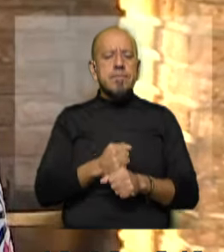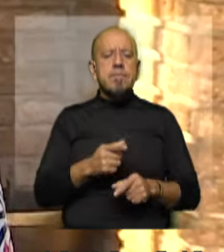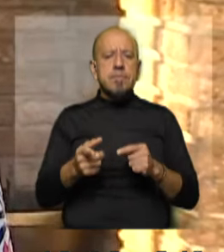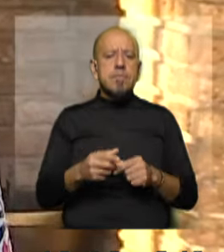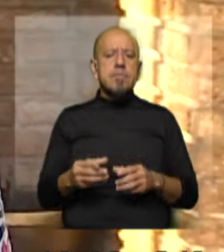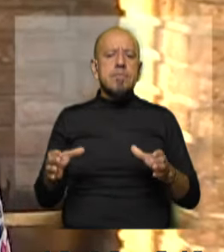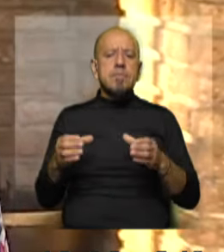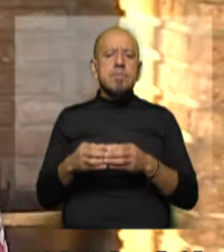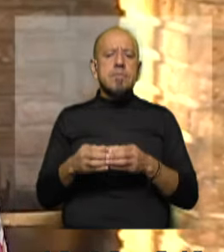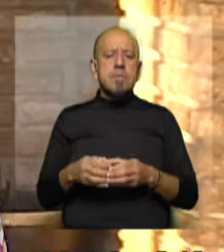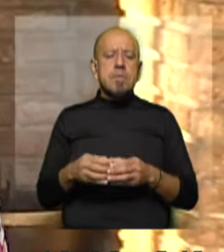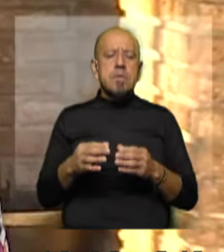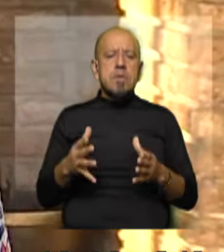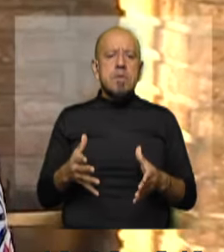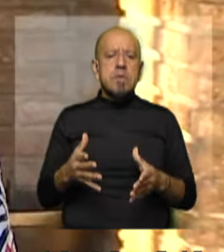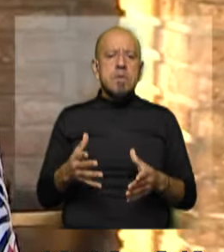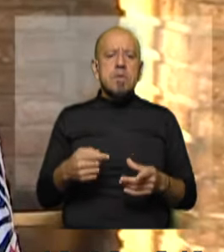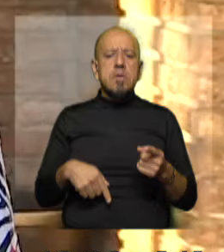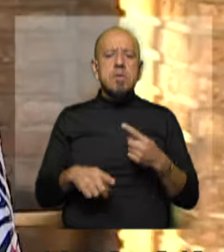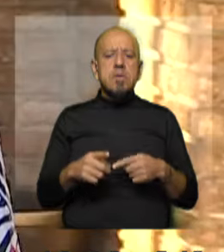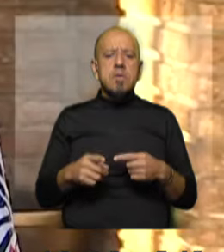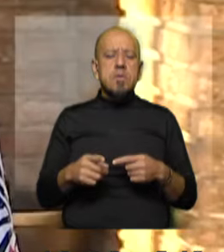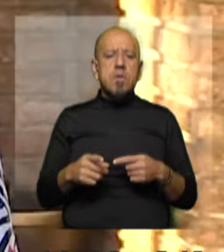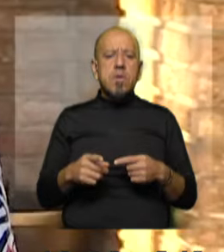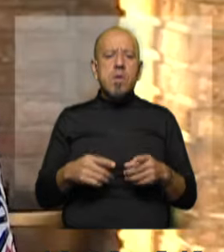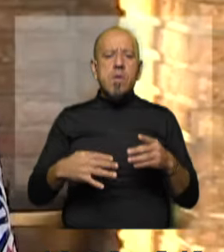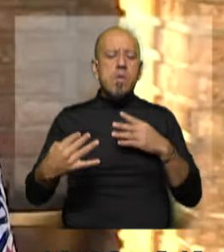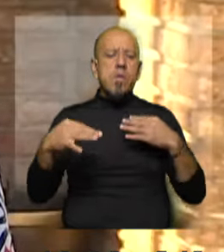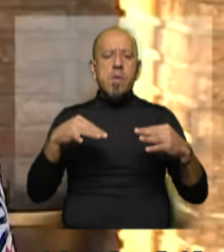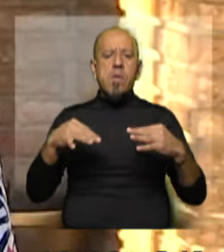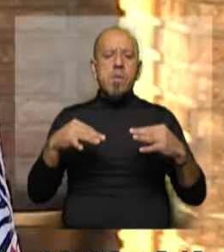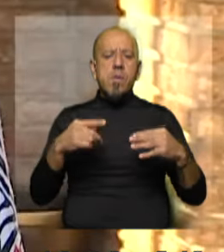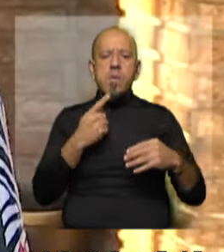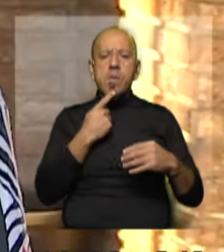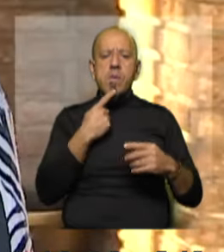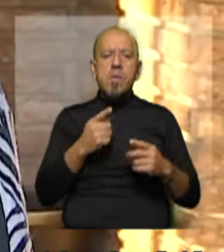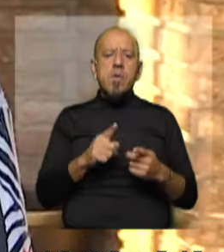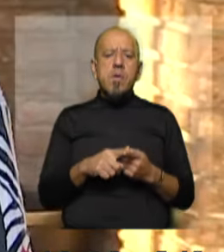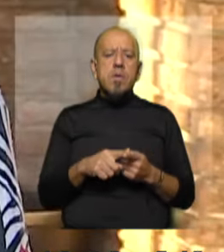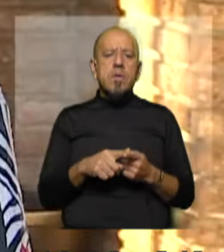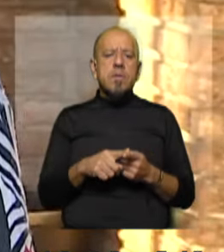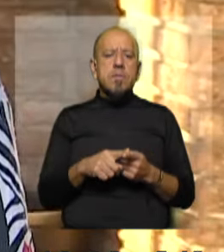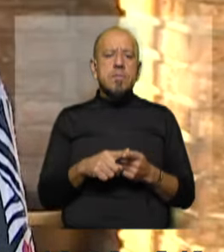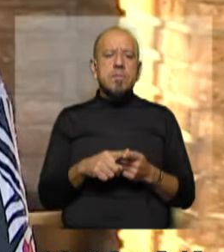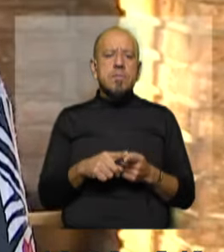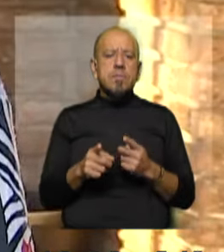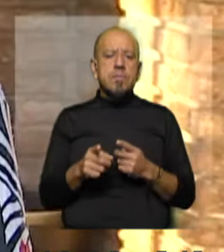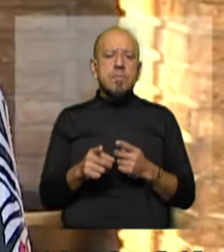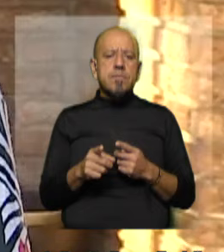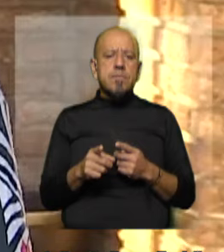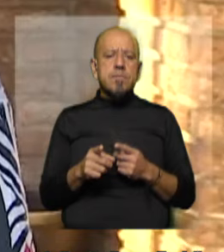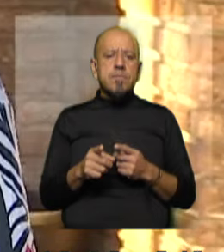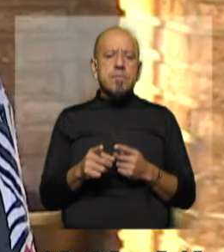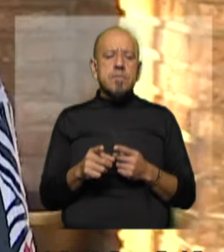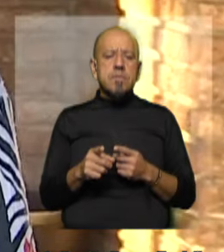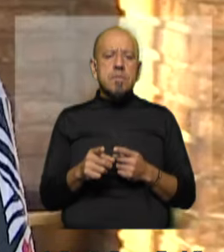comunidad? Esto que viene siendo cuestionado sobre todo desde la oposición política en la Junta Departamental. Mira, nosotros hemos sido muy, muy